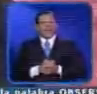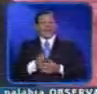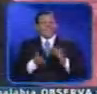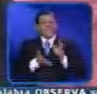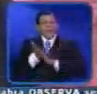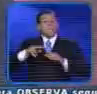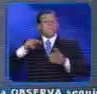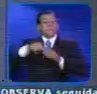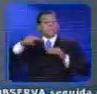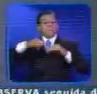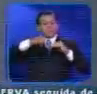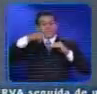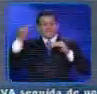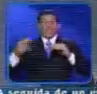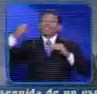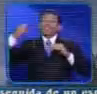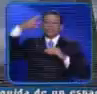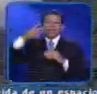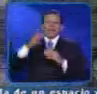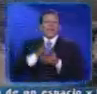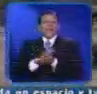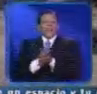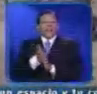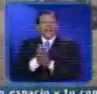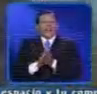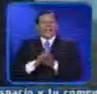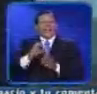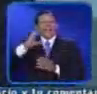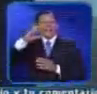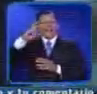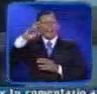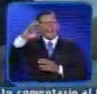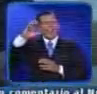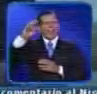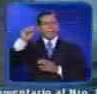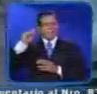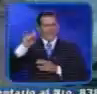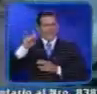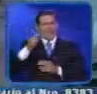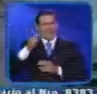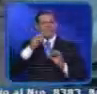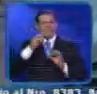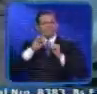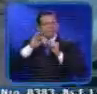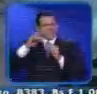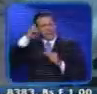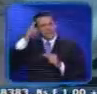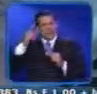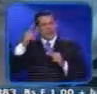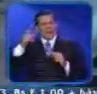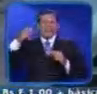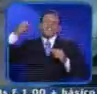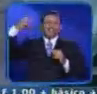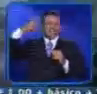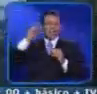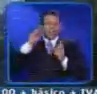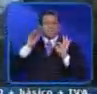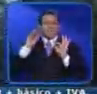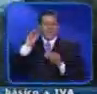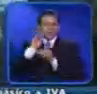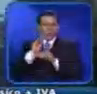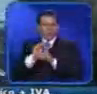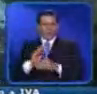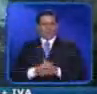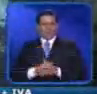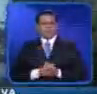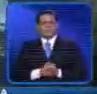la piscina o vas a tomar sol, te pongas un poquito de crema. De hecho, hay productos especiales para cubrirte de los rayos solares.